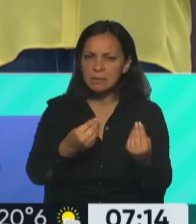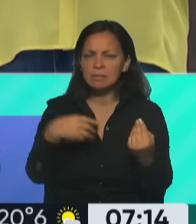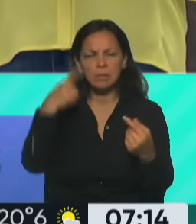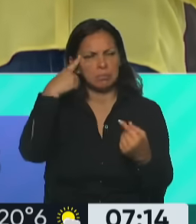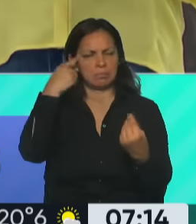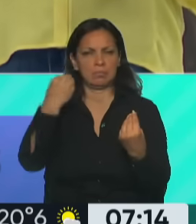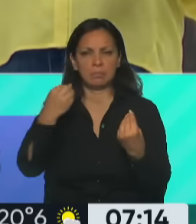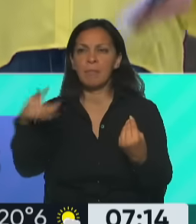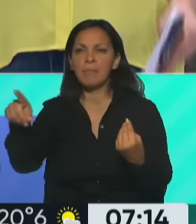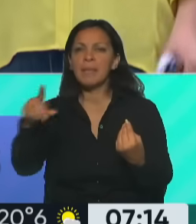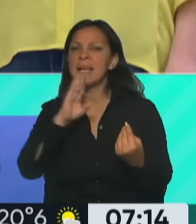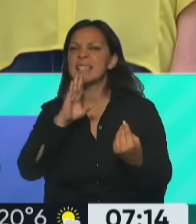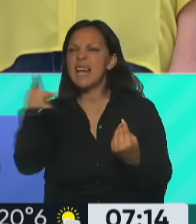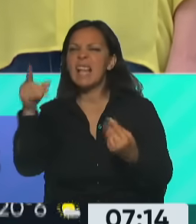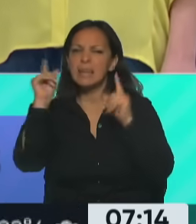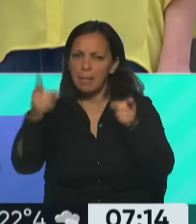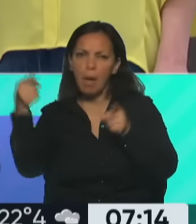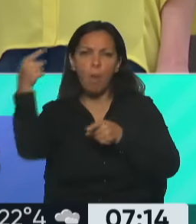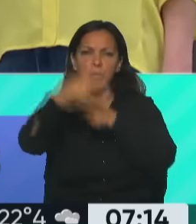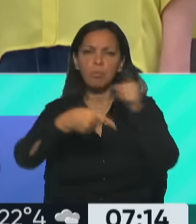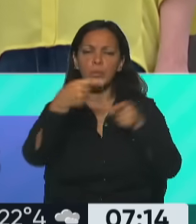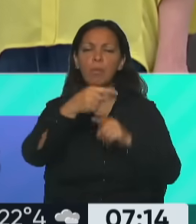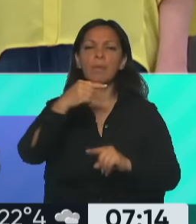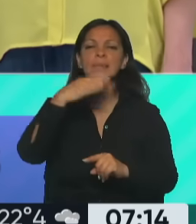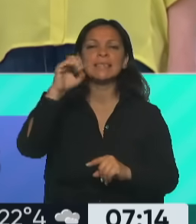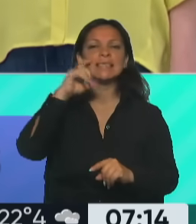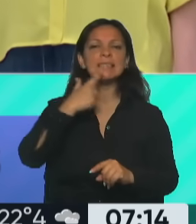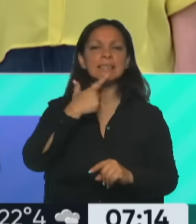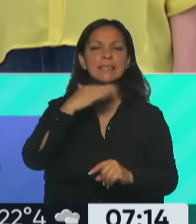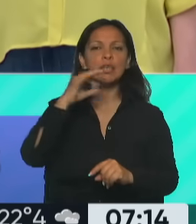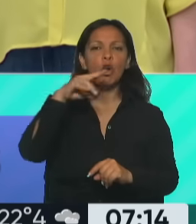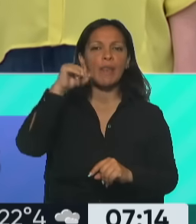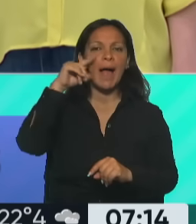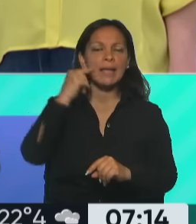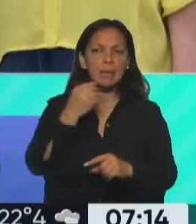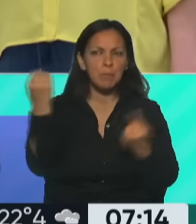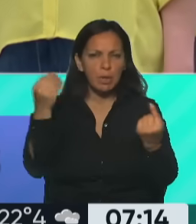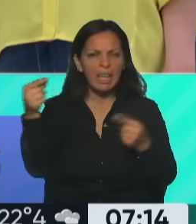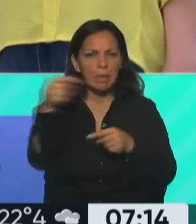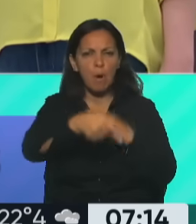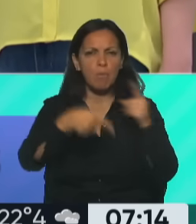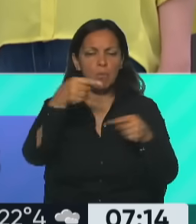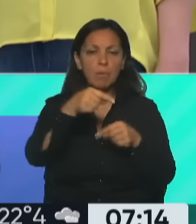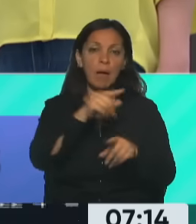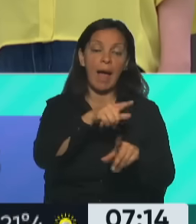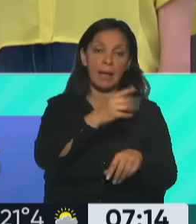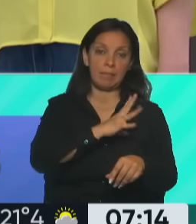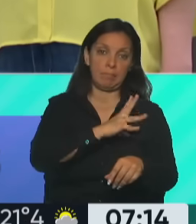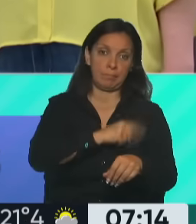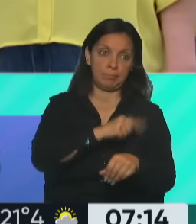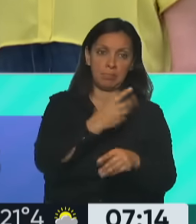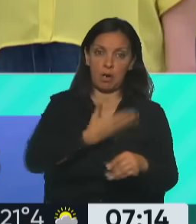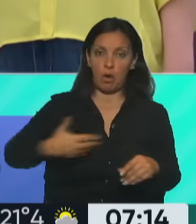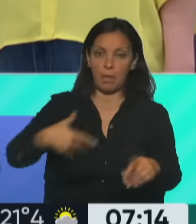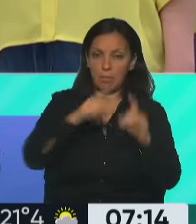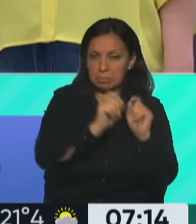Israel aumenta la ofensiva en Cisjordania si allí gobierna la Autoridad Nacional Palestina, Mahmoud Abbas? Bueno, en los